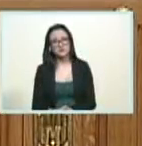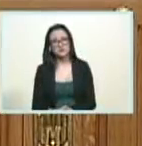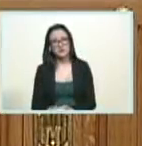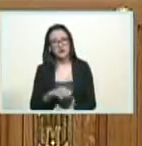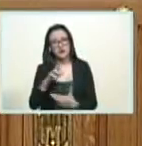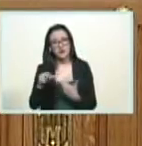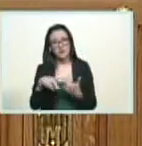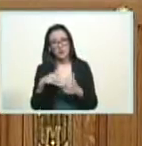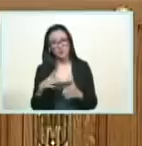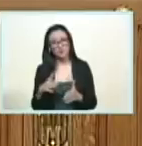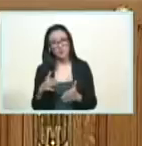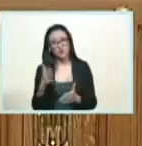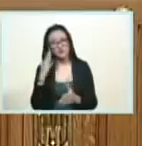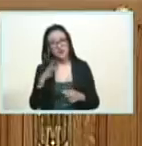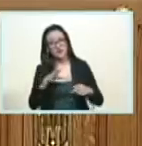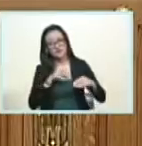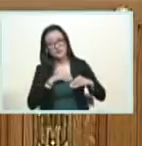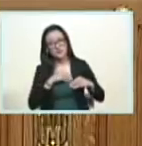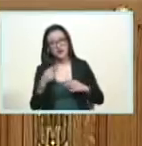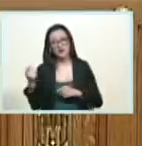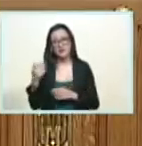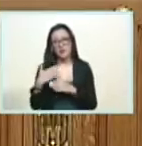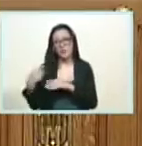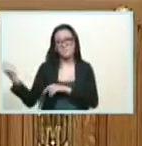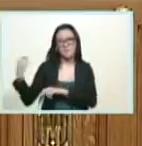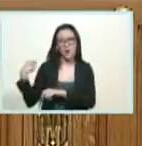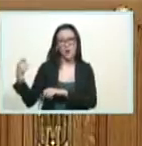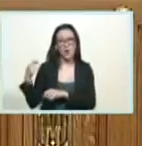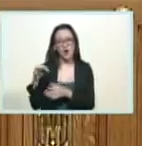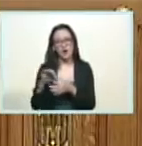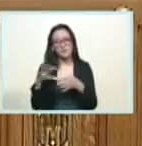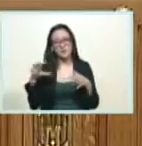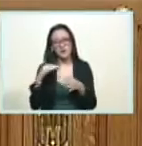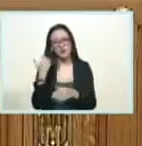una revolución que sepa aceptar el látigo del enemigo imperialista,